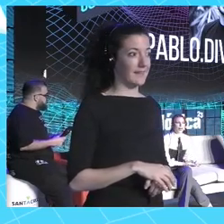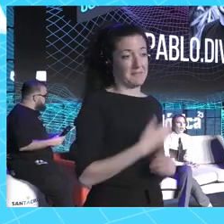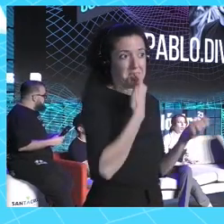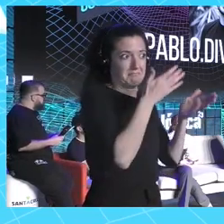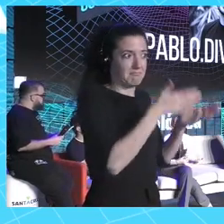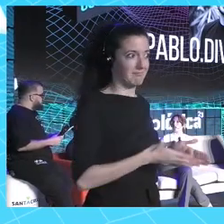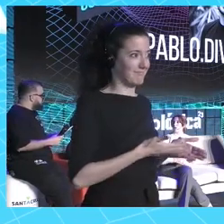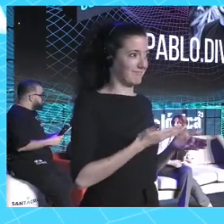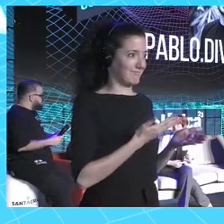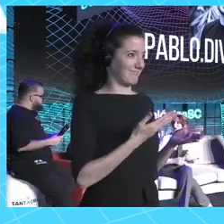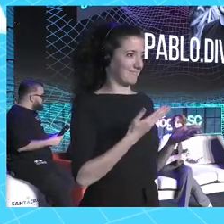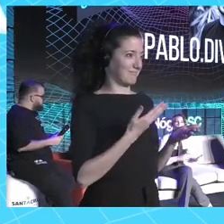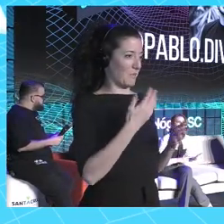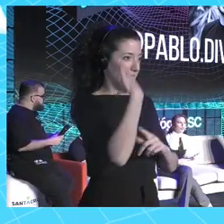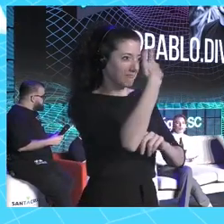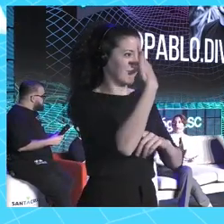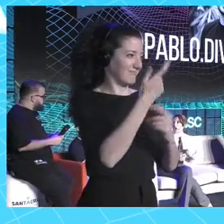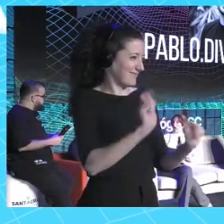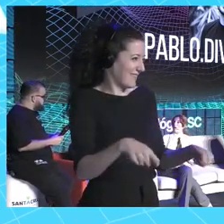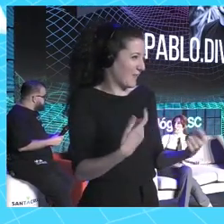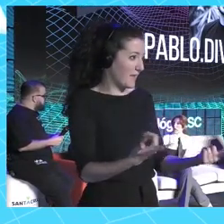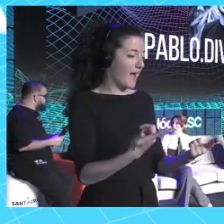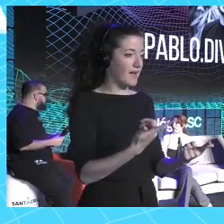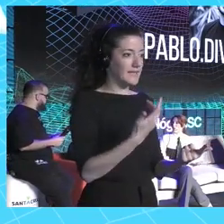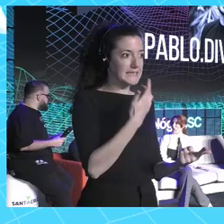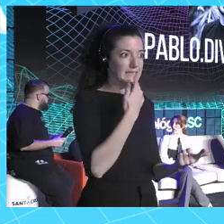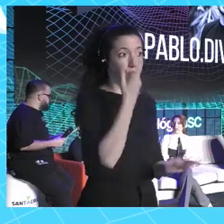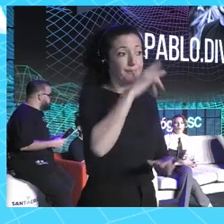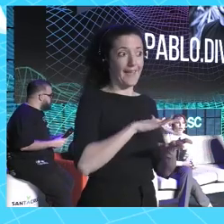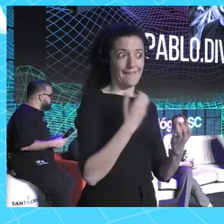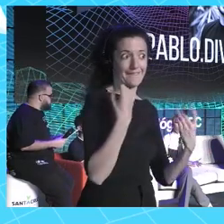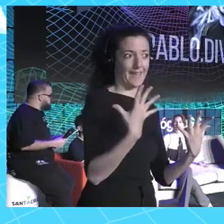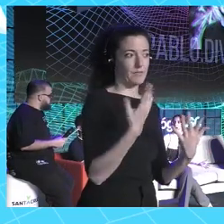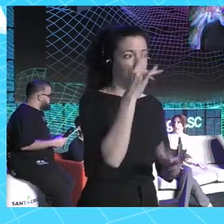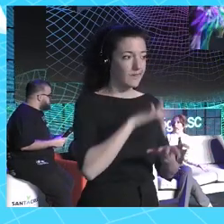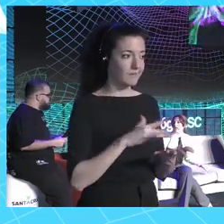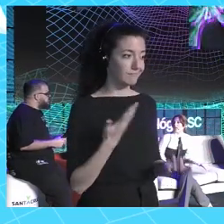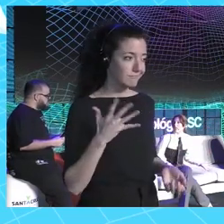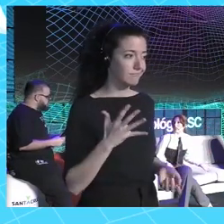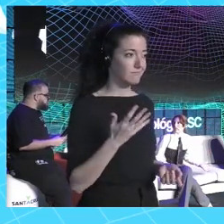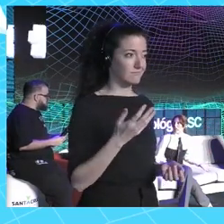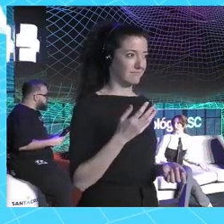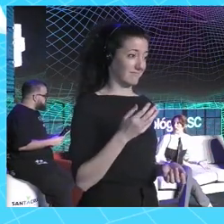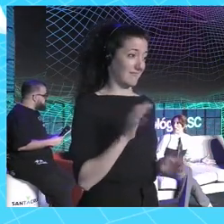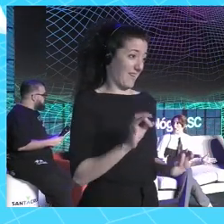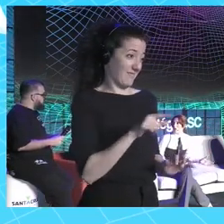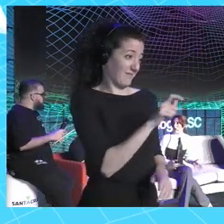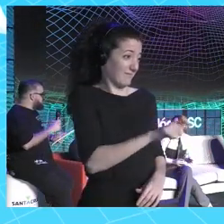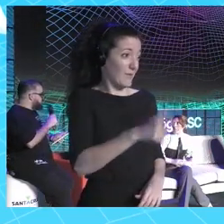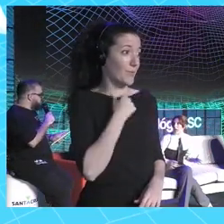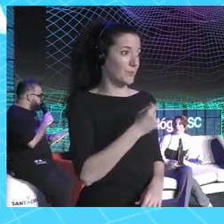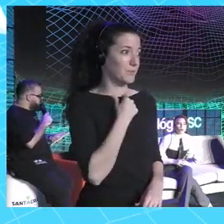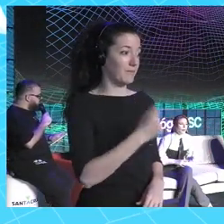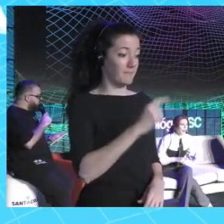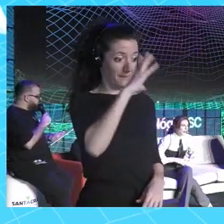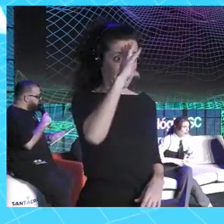y demás cuando tiene un día malo cuando no tiene un día malo que es lo que le gusta a su comunidad en particular la Inteligencia artificial no tiene